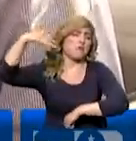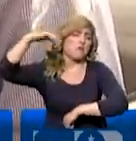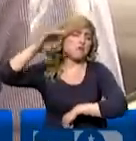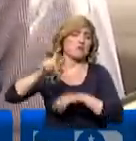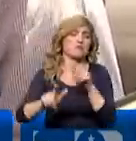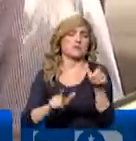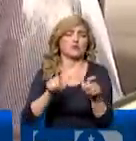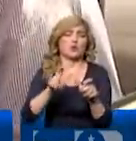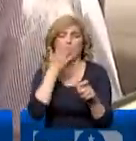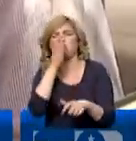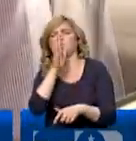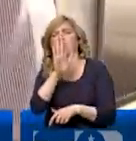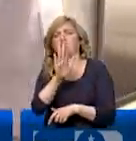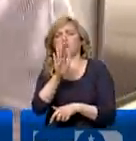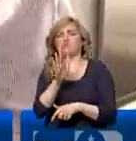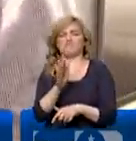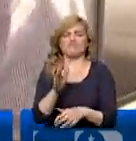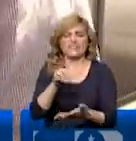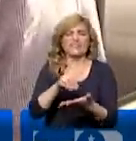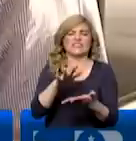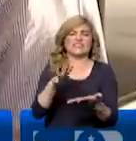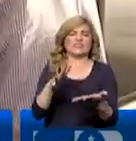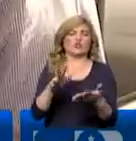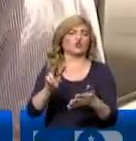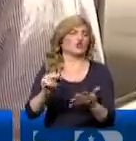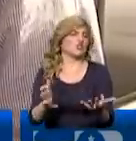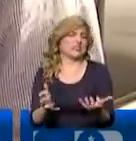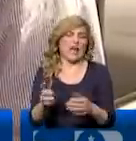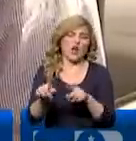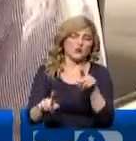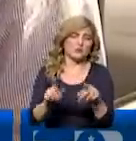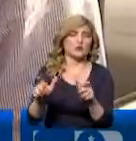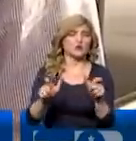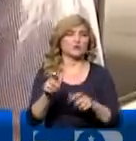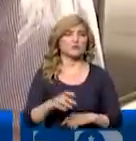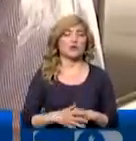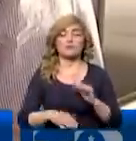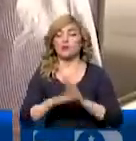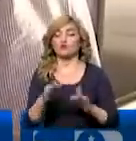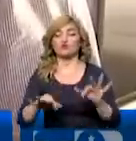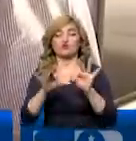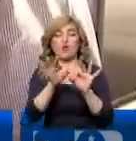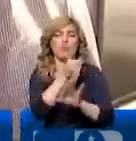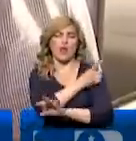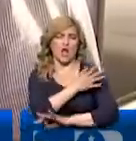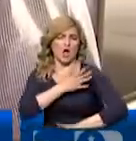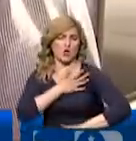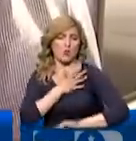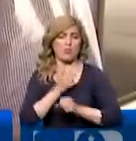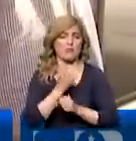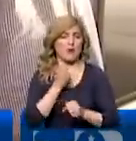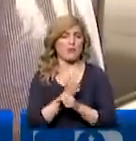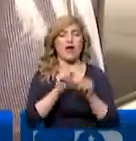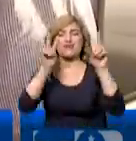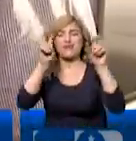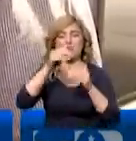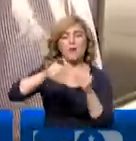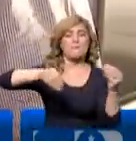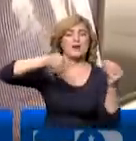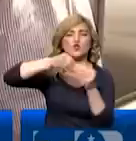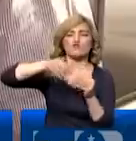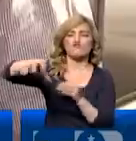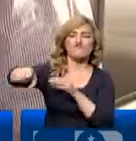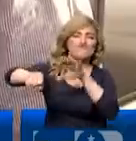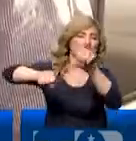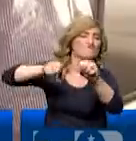querido enfrentar o abordar. Lo pendiente para mí de las delegaciones que me ha dado el presidente es trabajar más en el tema de atracción de inversiones. Puedo